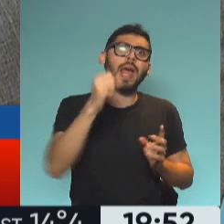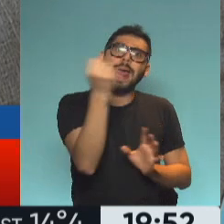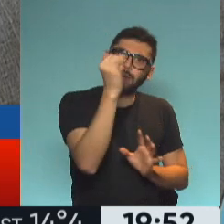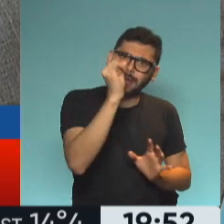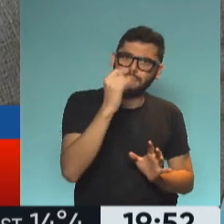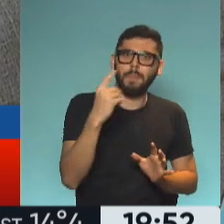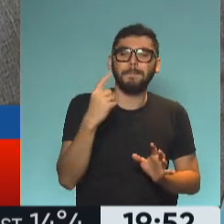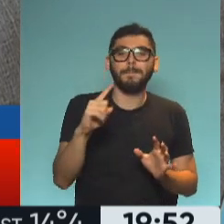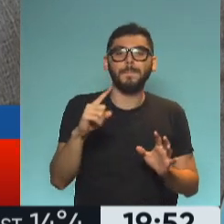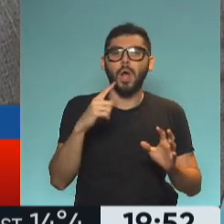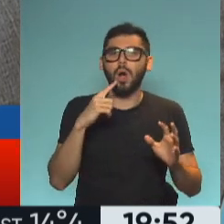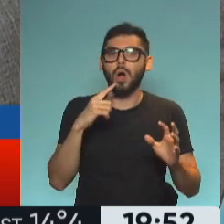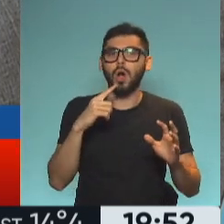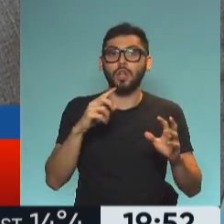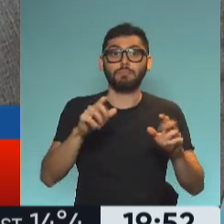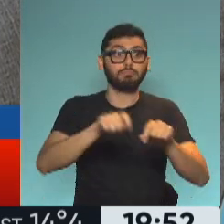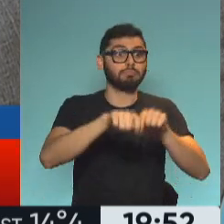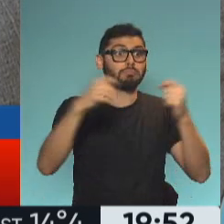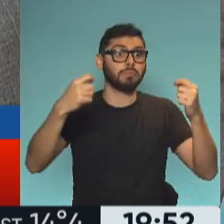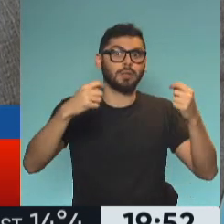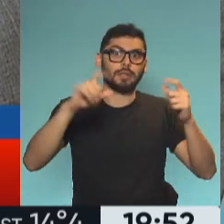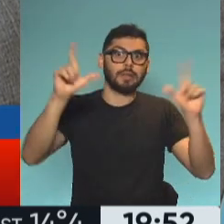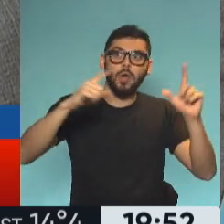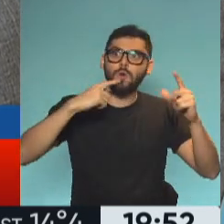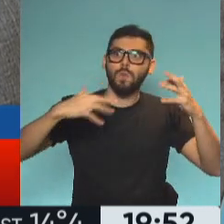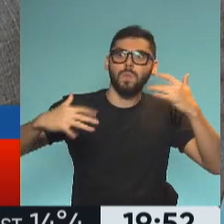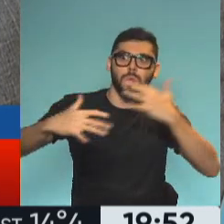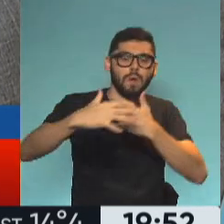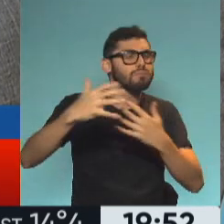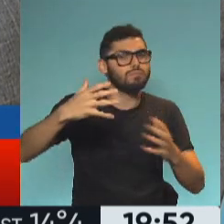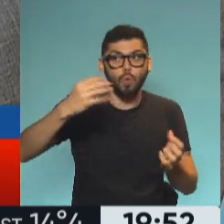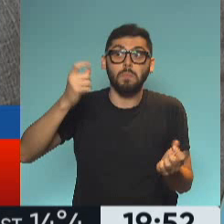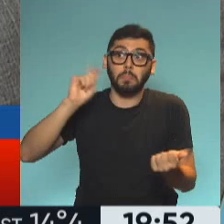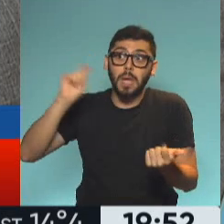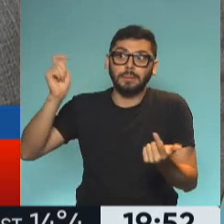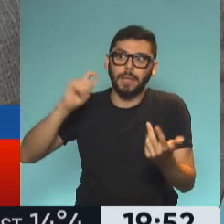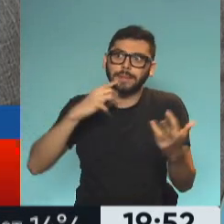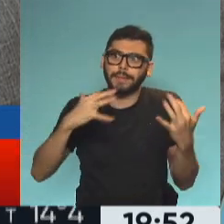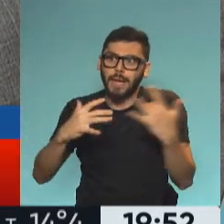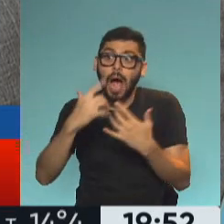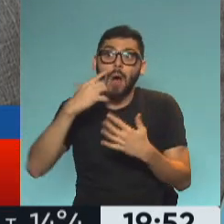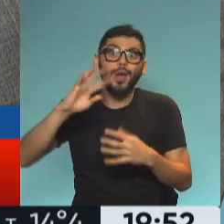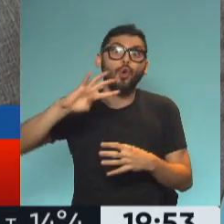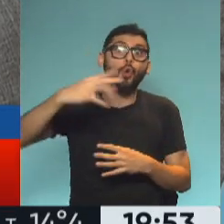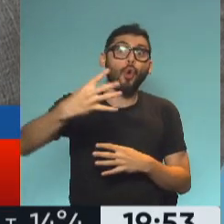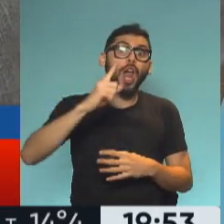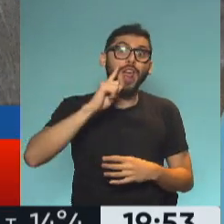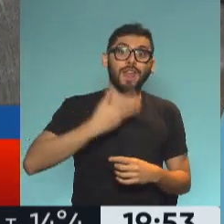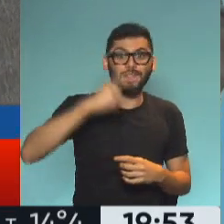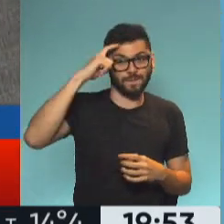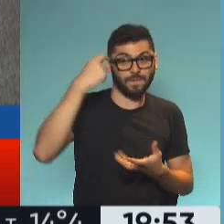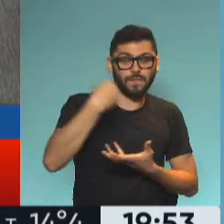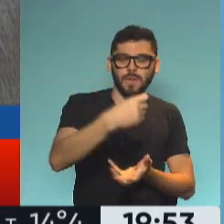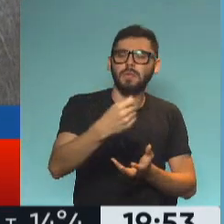que circula ese titular en los medios, ¿no? Ya hace meses que venimos escuchando que se está evaluando una cuarta entrega del ingreso familiar de